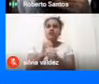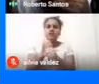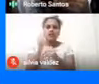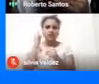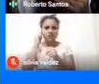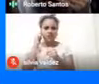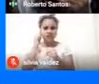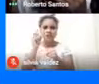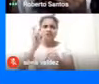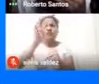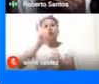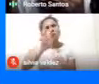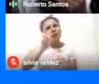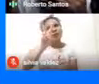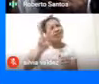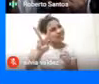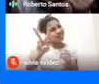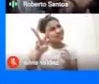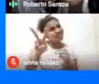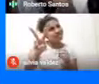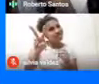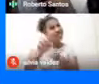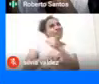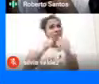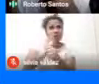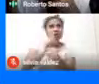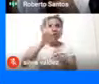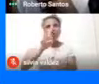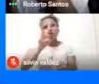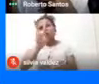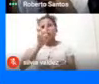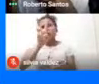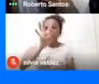92 Tal vez Sí En el año 92 93